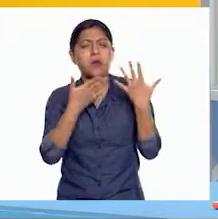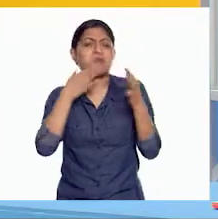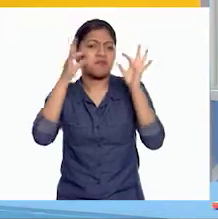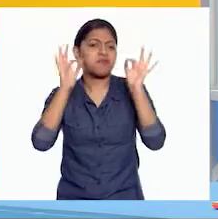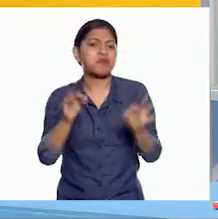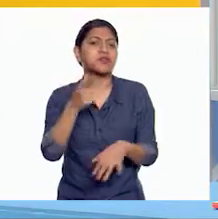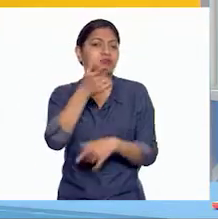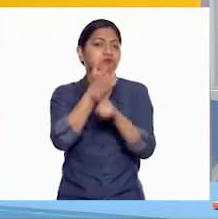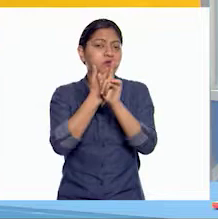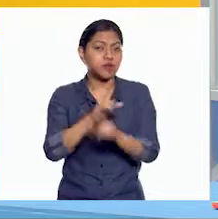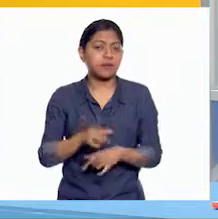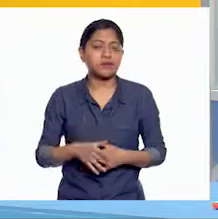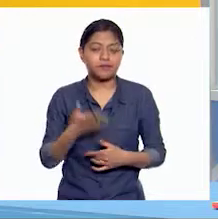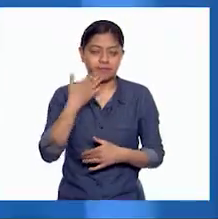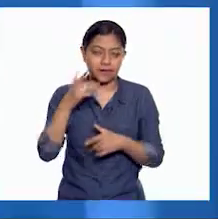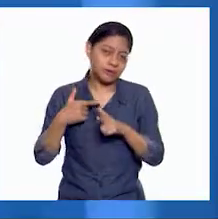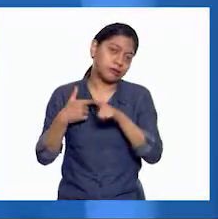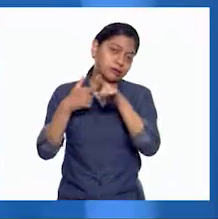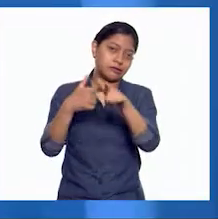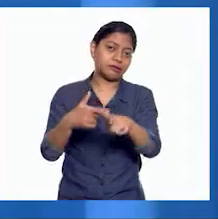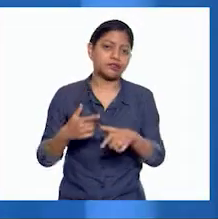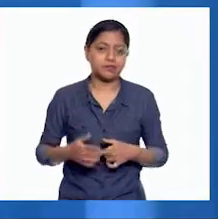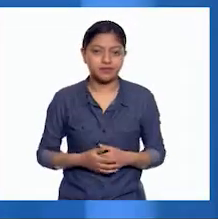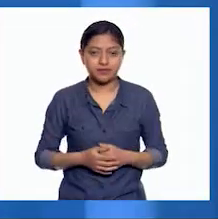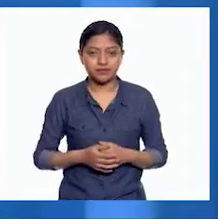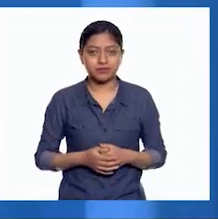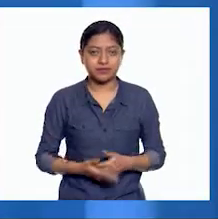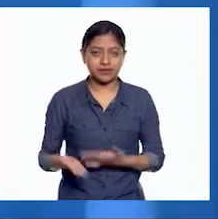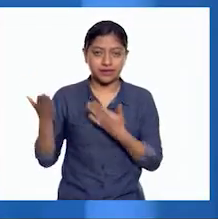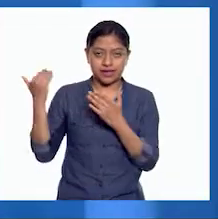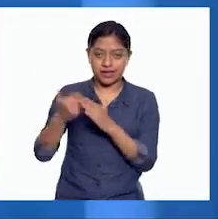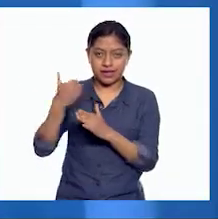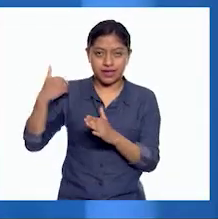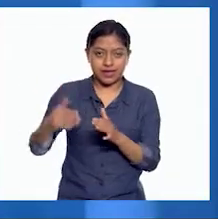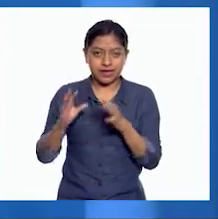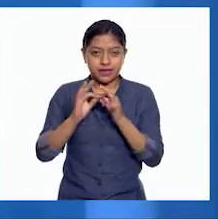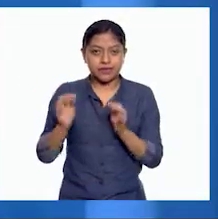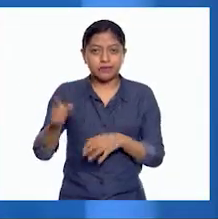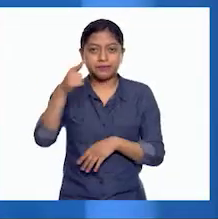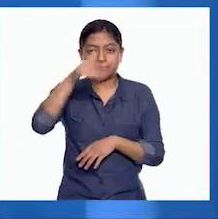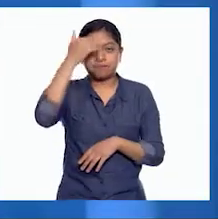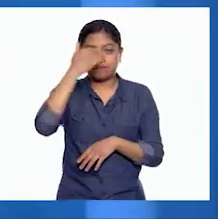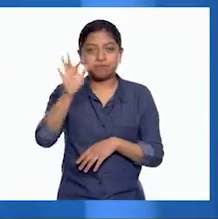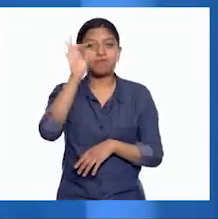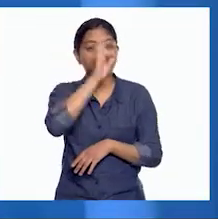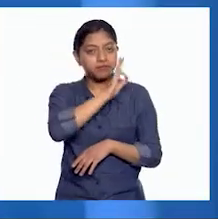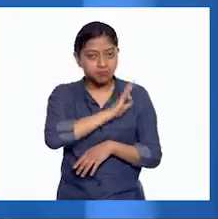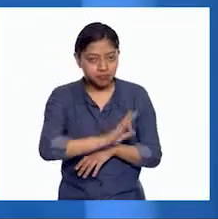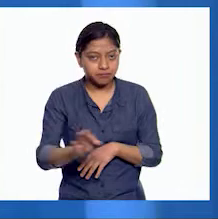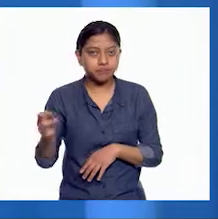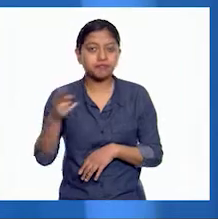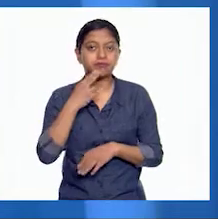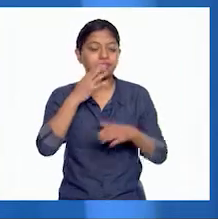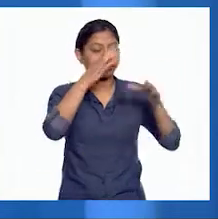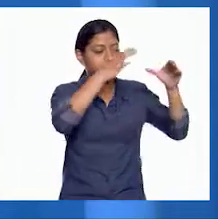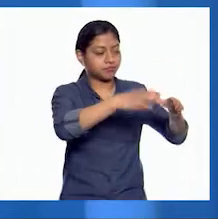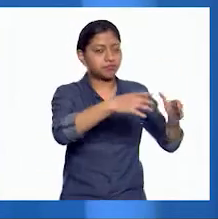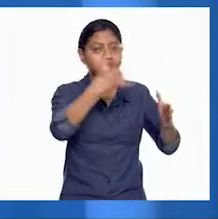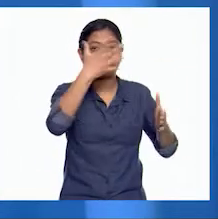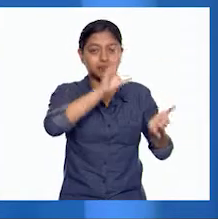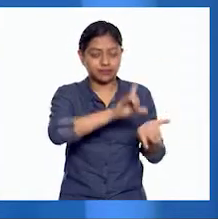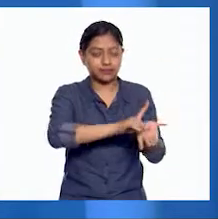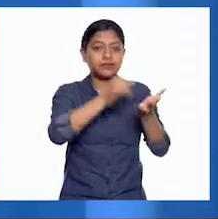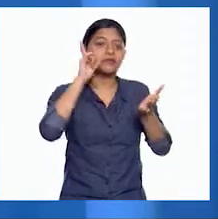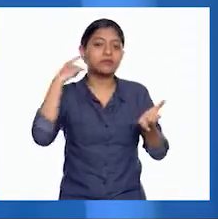problemas. Así que continuemos. Maestra, con esto que ya vimos, sabemos que sí podemos utilizar un garrafón de 10 litros